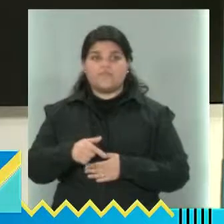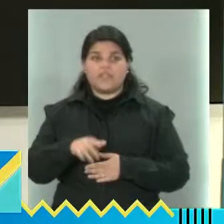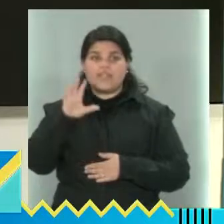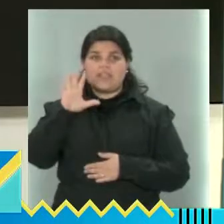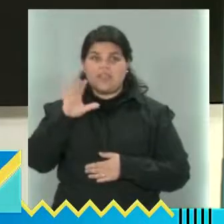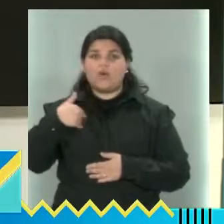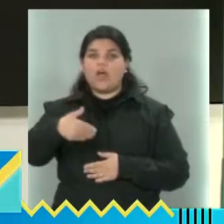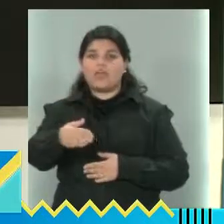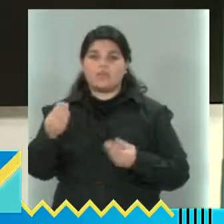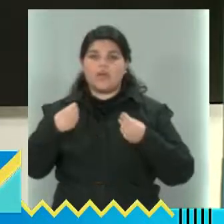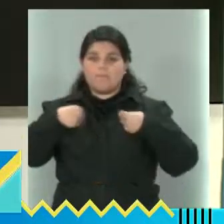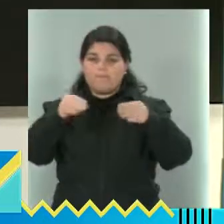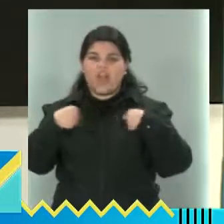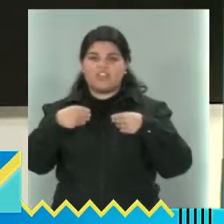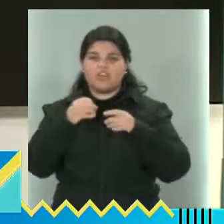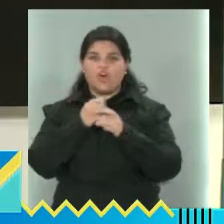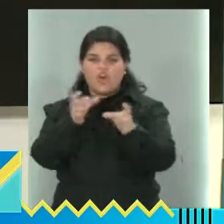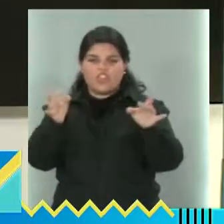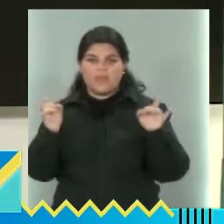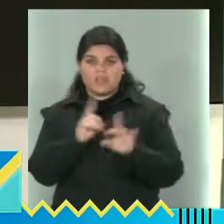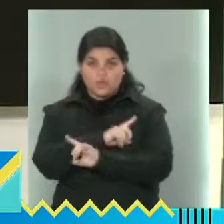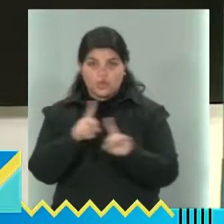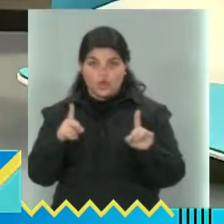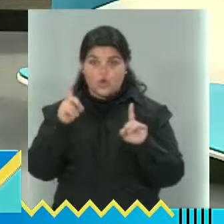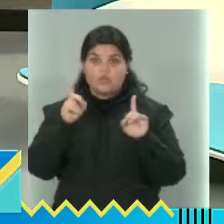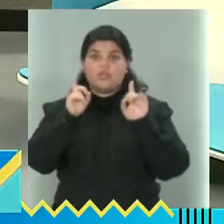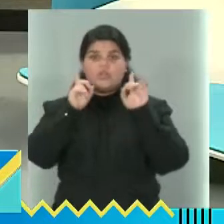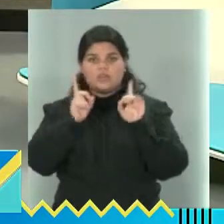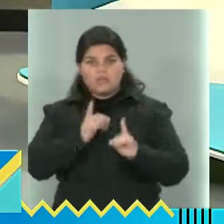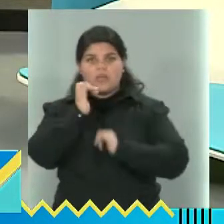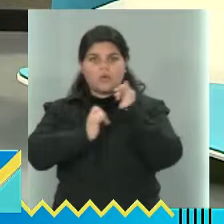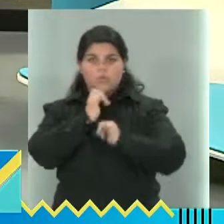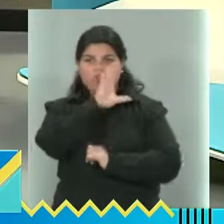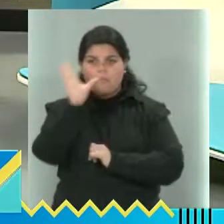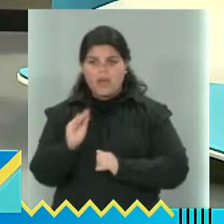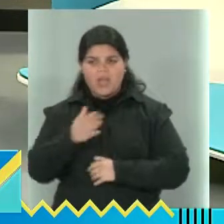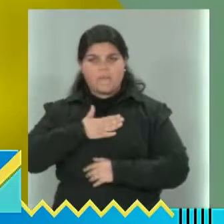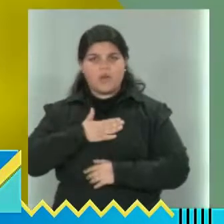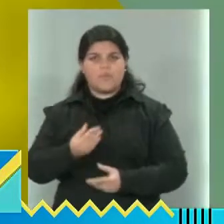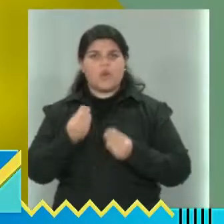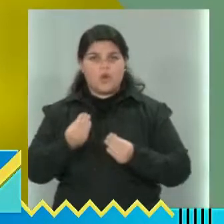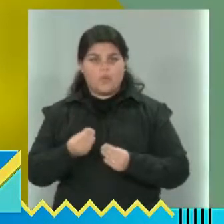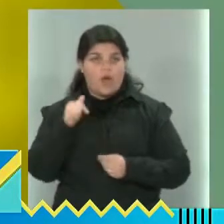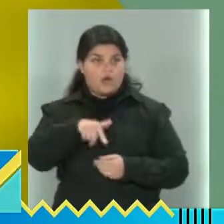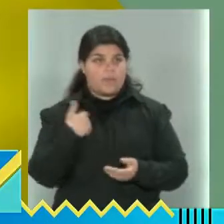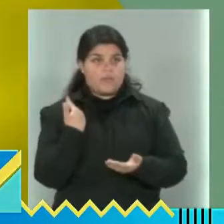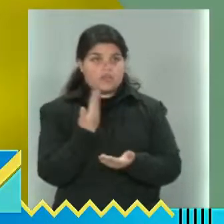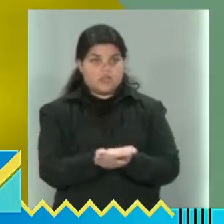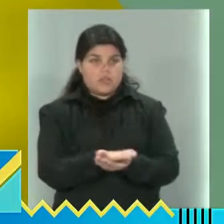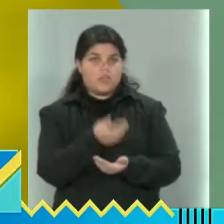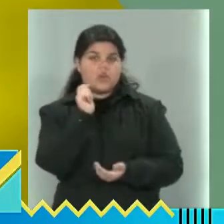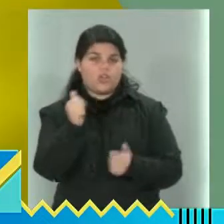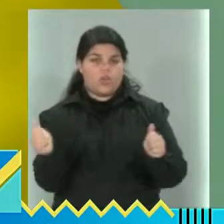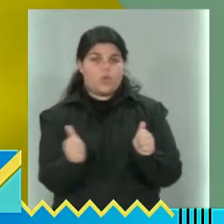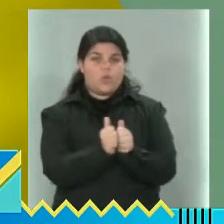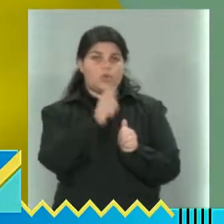por plástico. Pero bueno, cuando hablamos de esto, hablamos por supuesto también lo que pasa en nuestro país con respecto al medio ambiente. Bueno, los presentamos a ellos porque nos